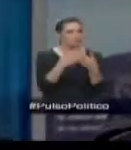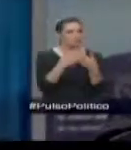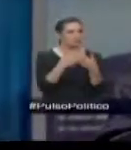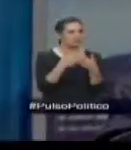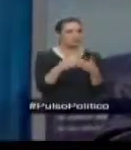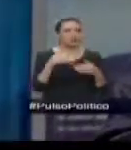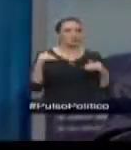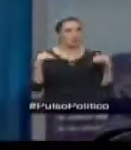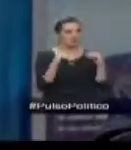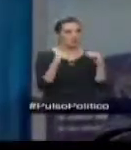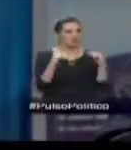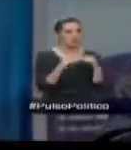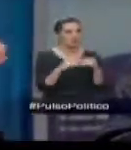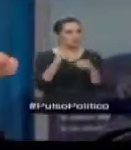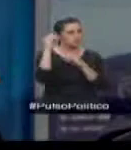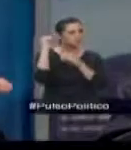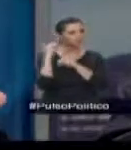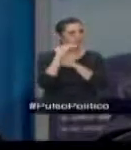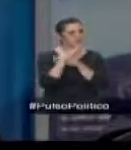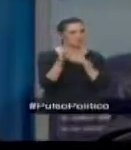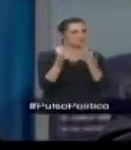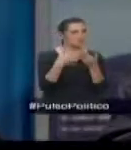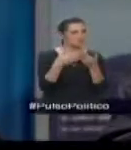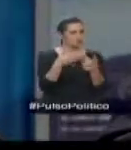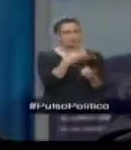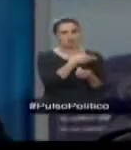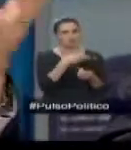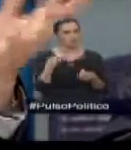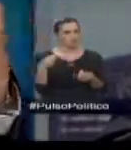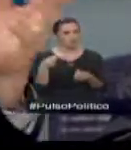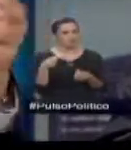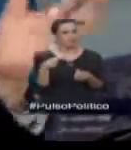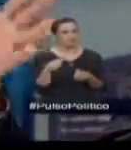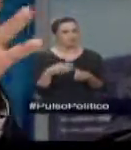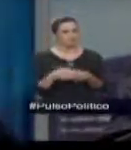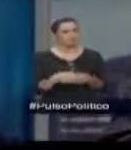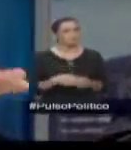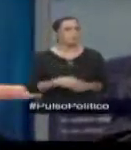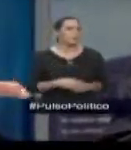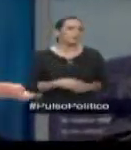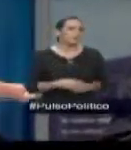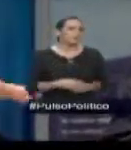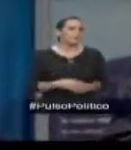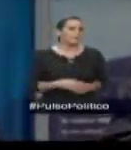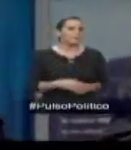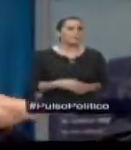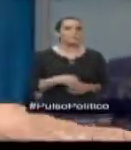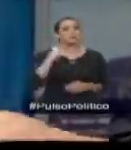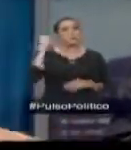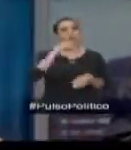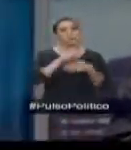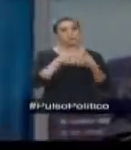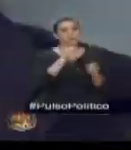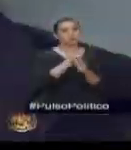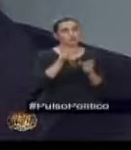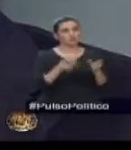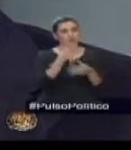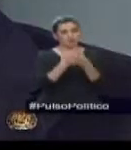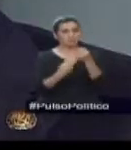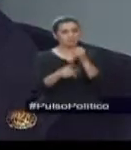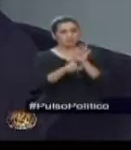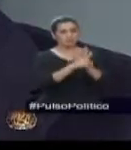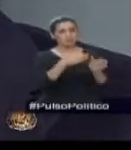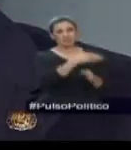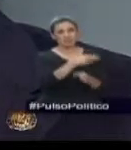las obligaciones que equiparemos en definitiva las prerrogativas que tienen los trabajadores en ambas leyes y